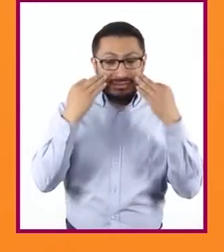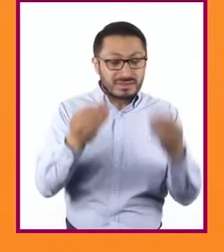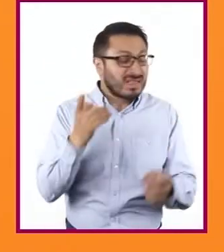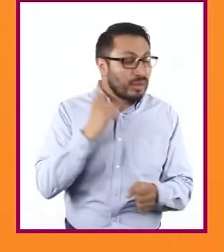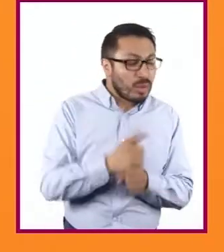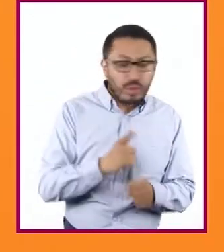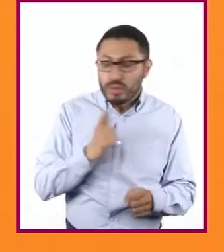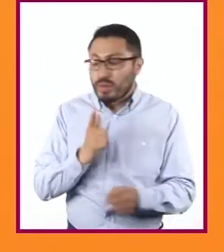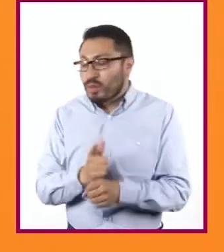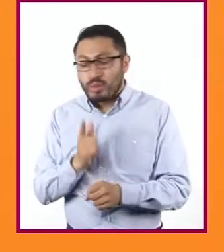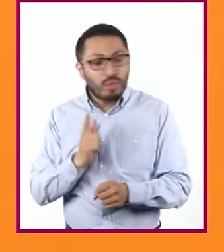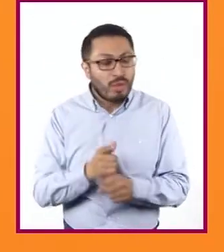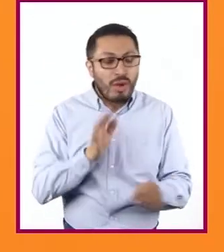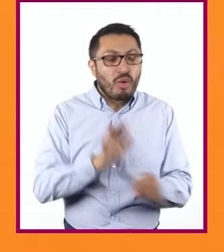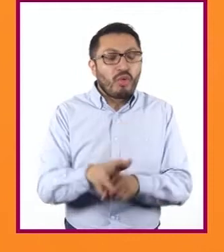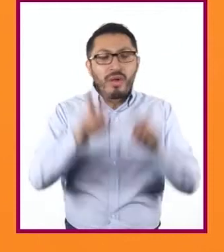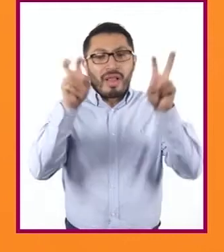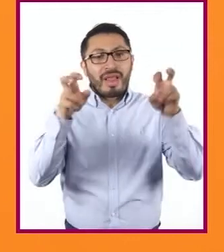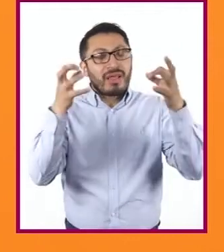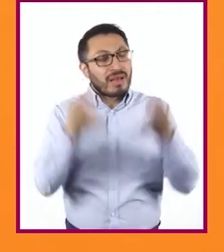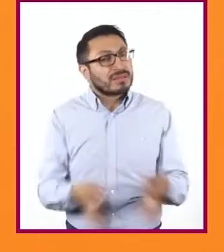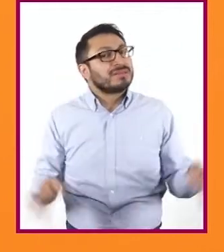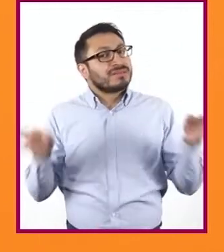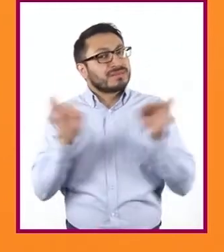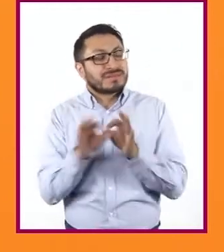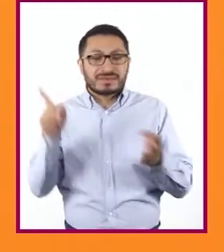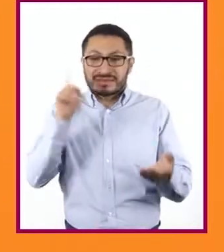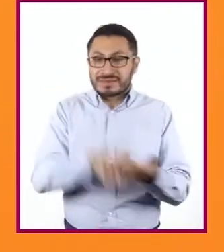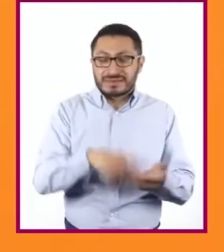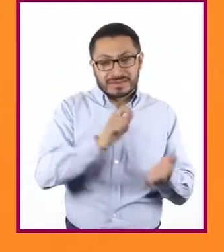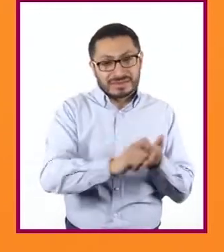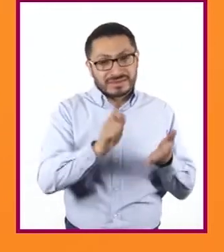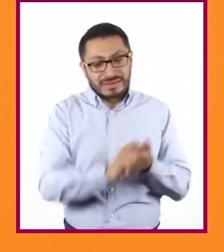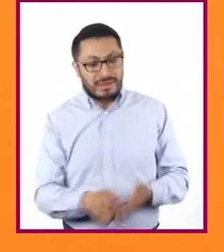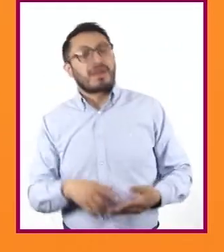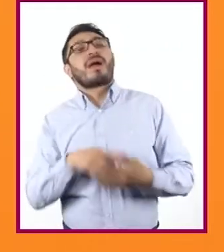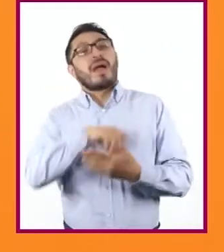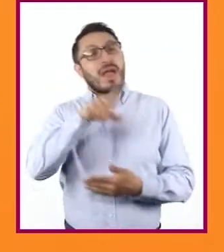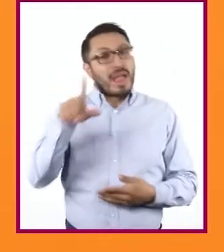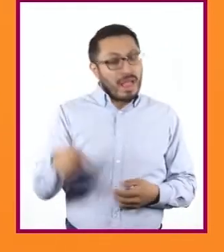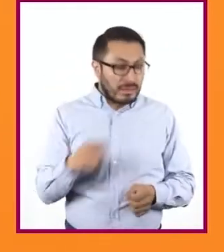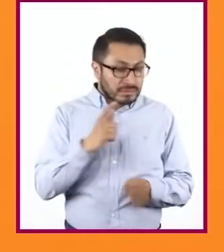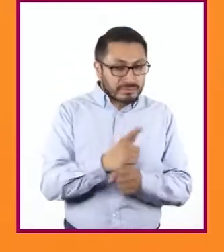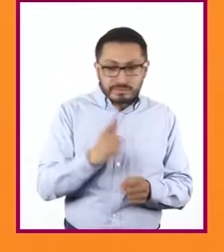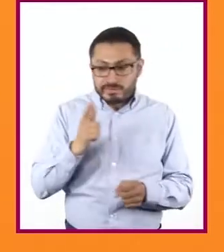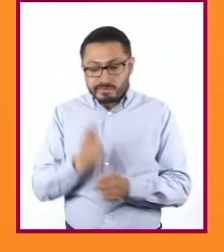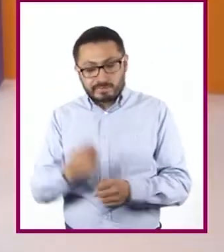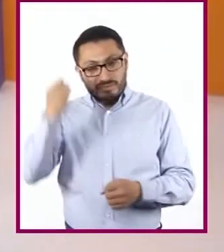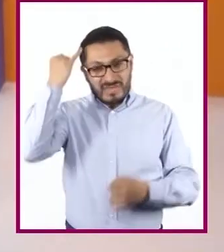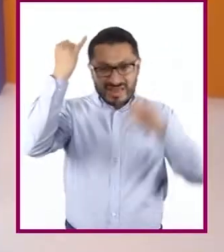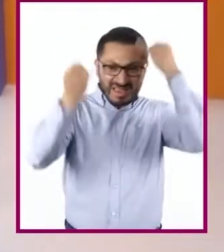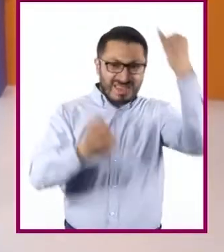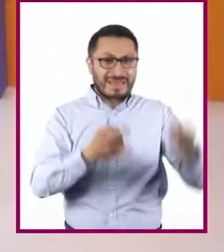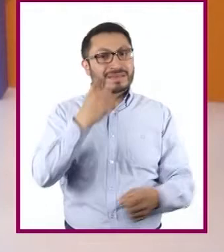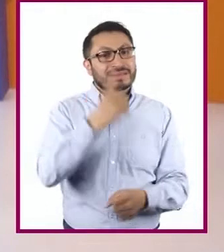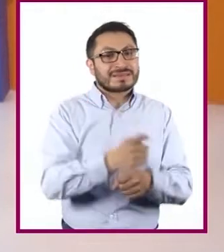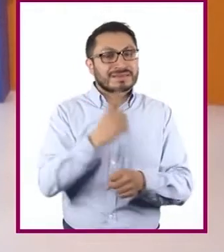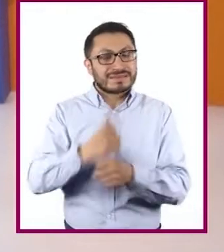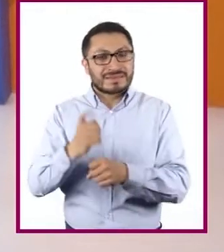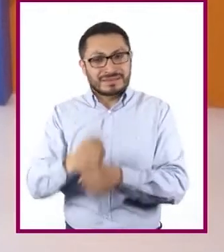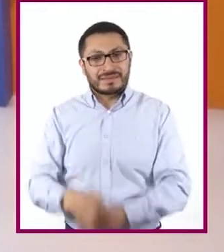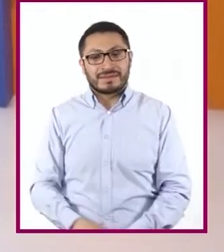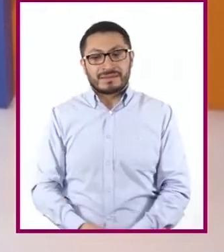del texto para que puedan distinguir las ideas principales o enunciados introductorios. ¿De qué trata el